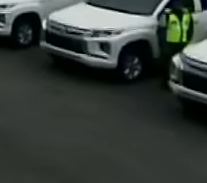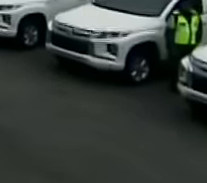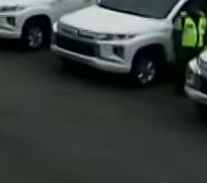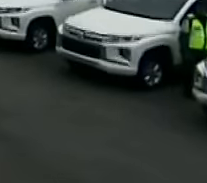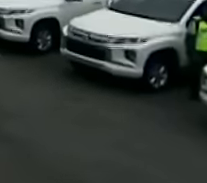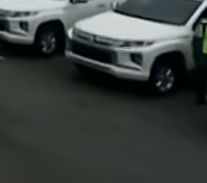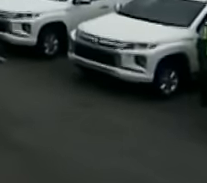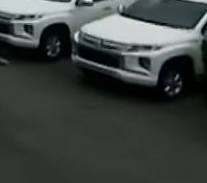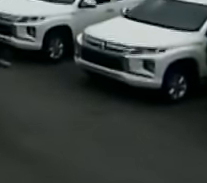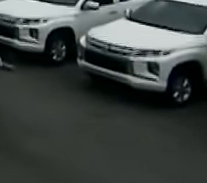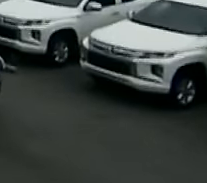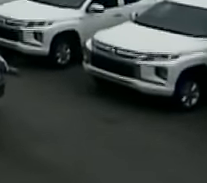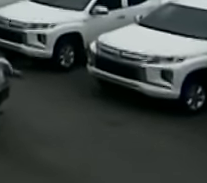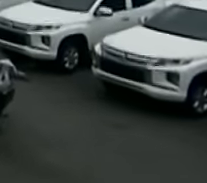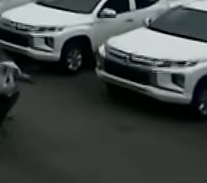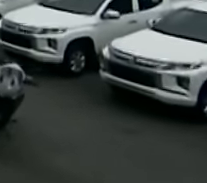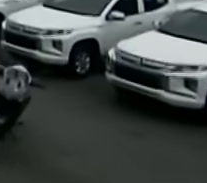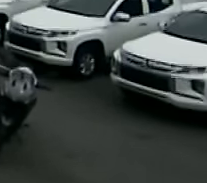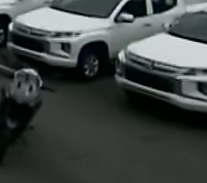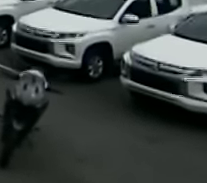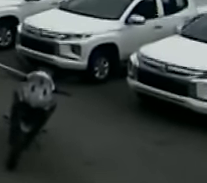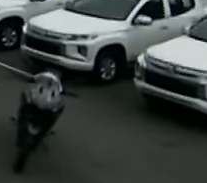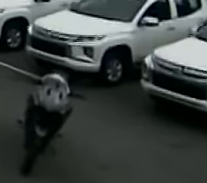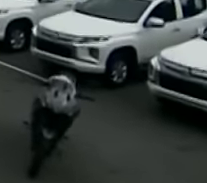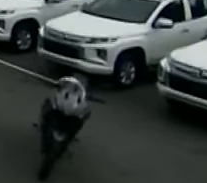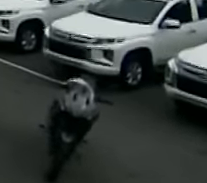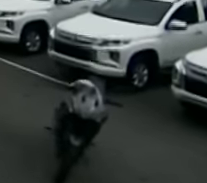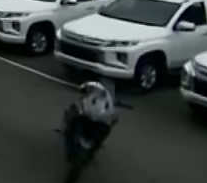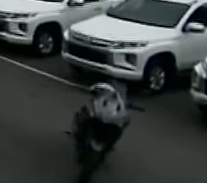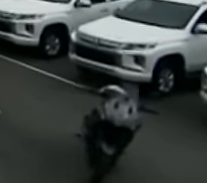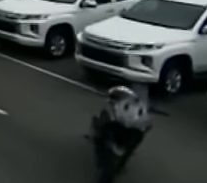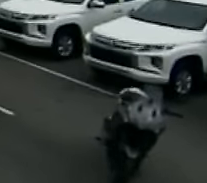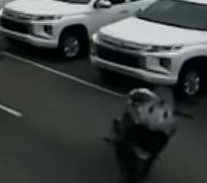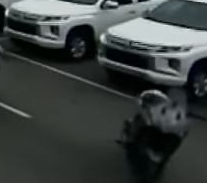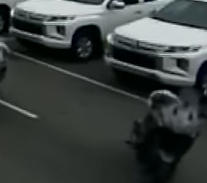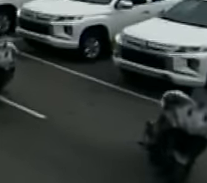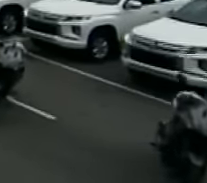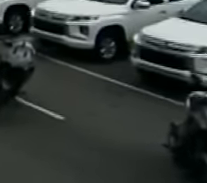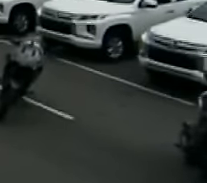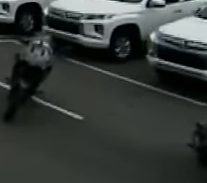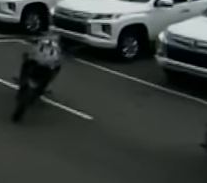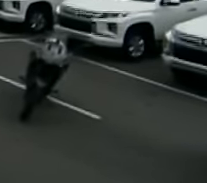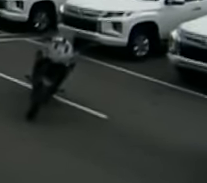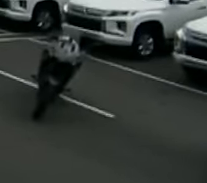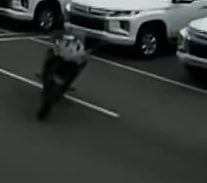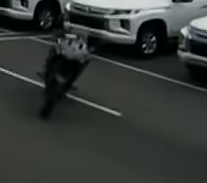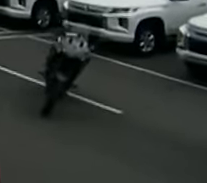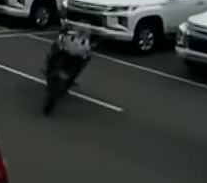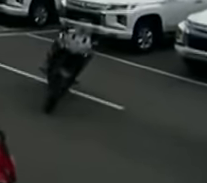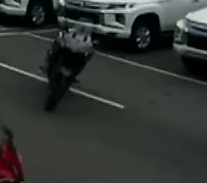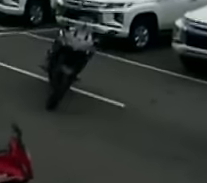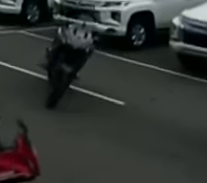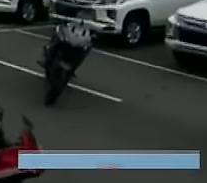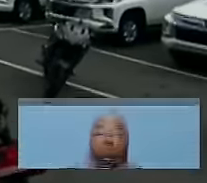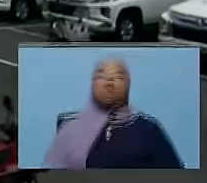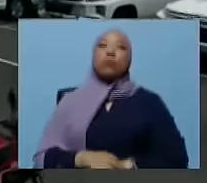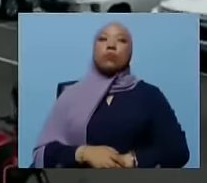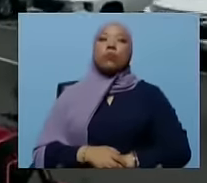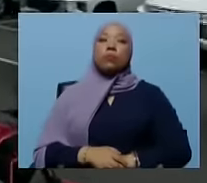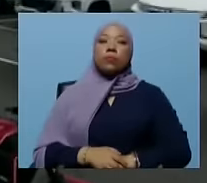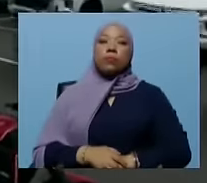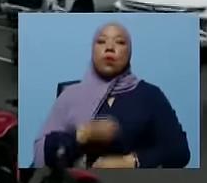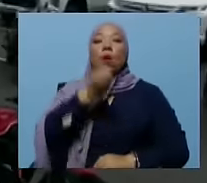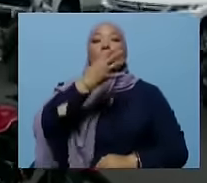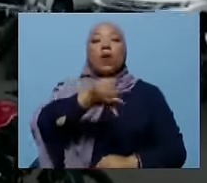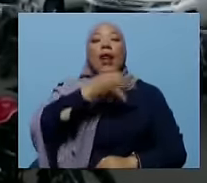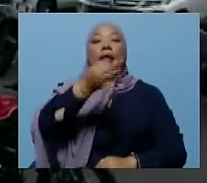Bueno, buenas tardes a todos, personal policial y militar. Que Dios me los bendiga, me los